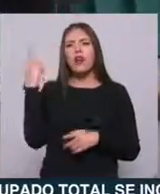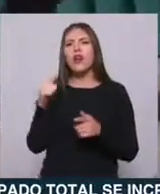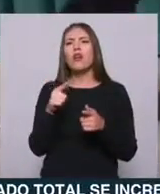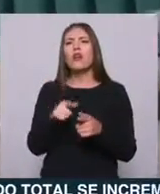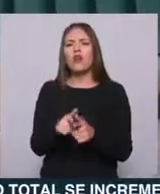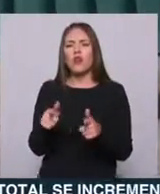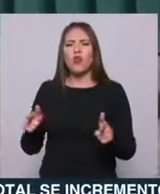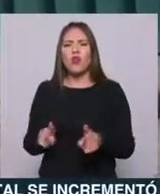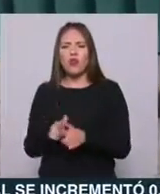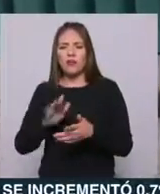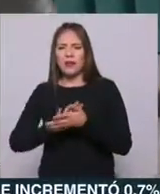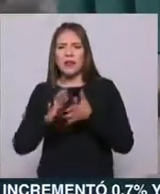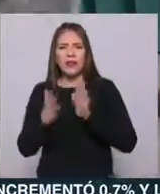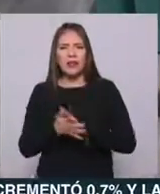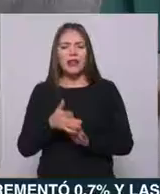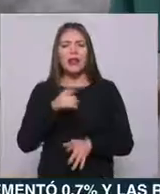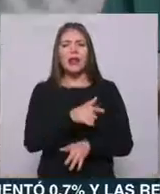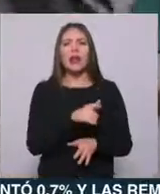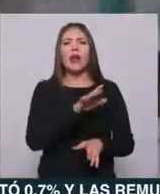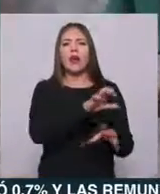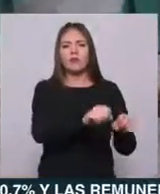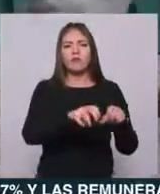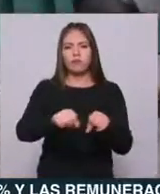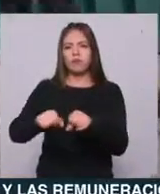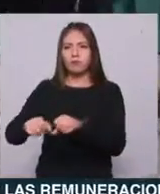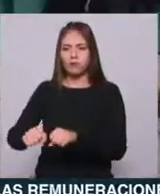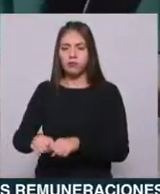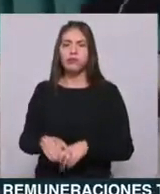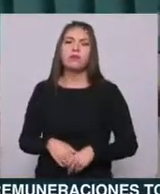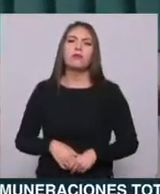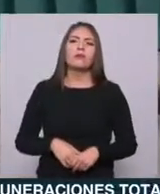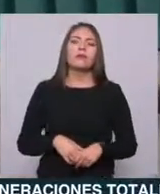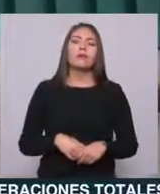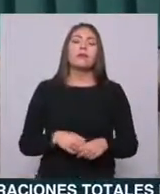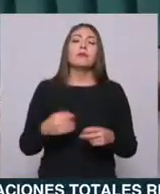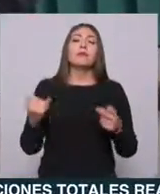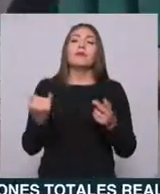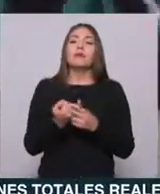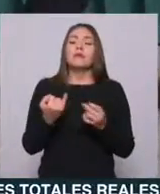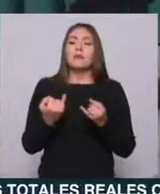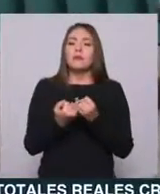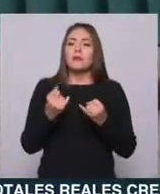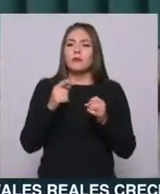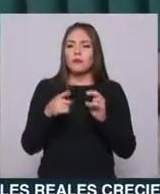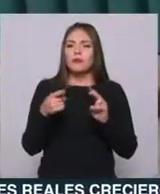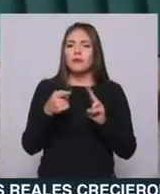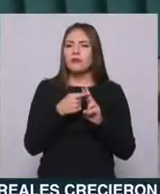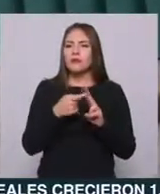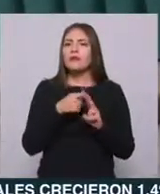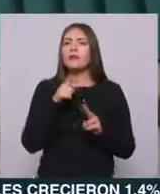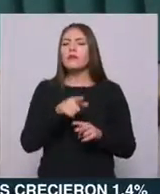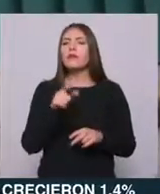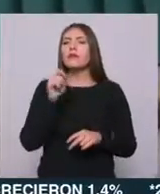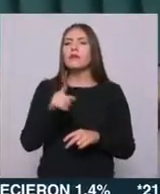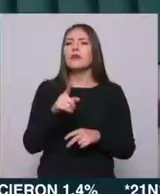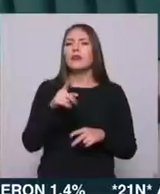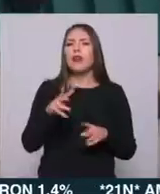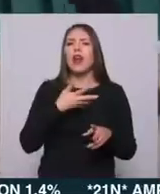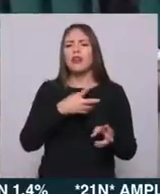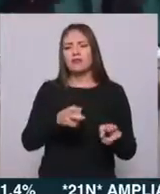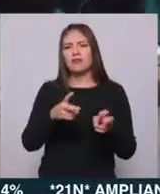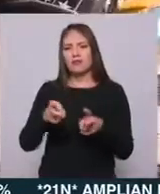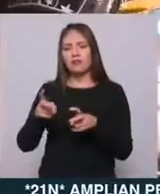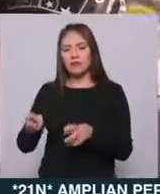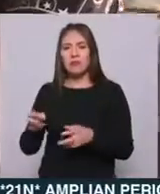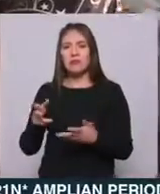criminales. Otro elemento sin duda es la violencia generalizada en el país y las altas tasas de impunidad. Por cada 100